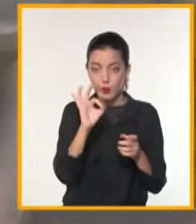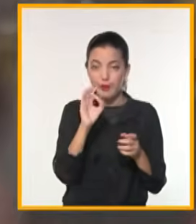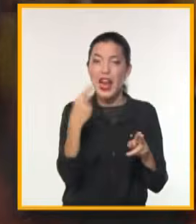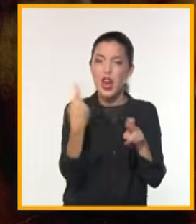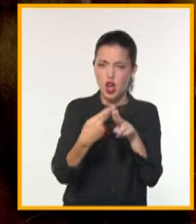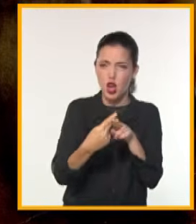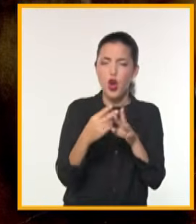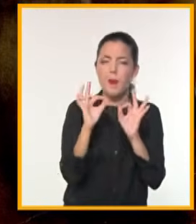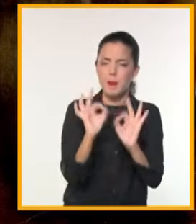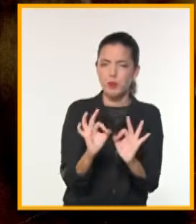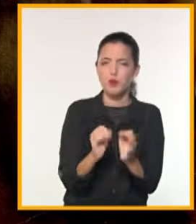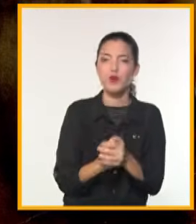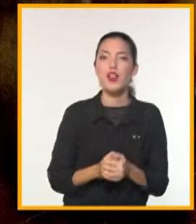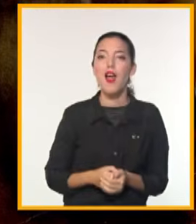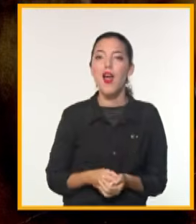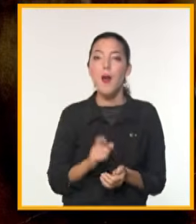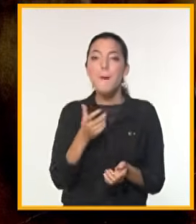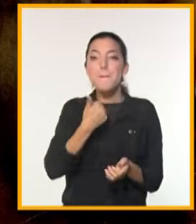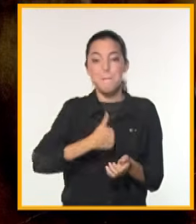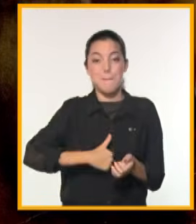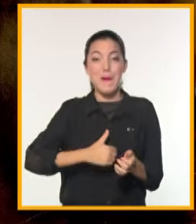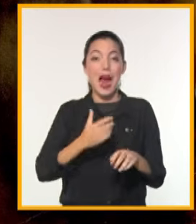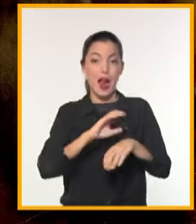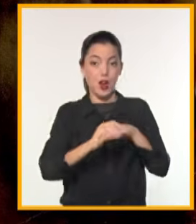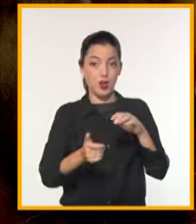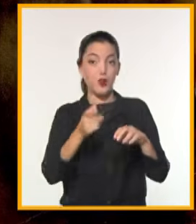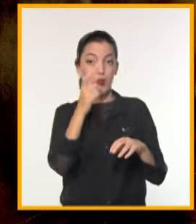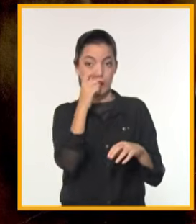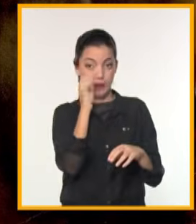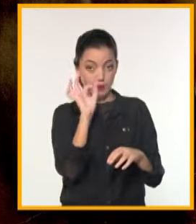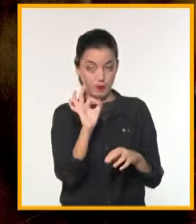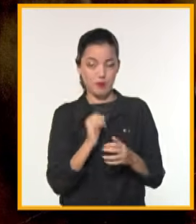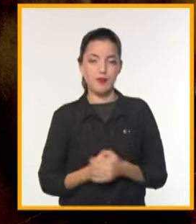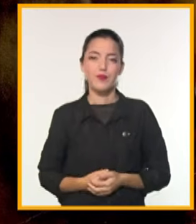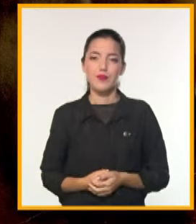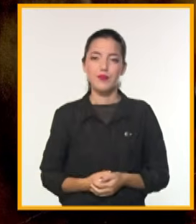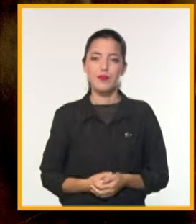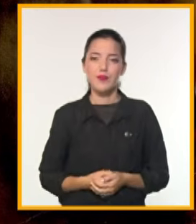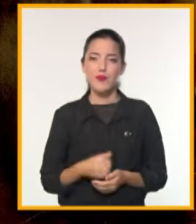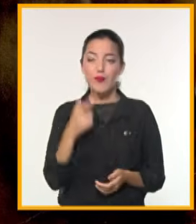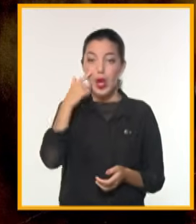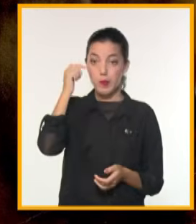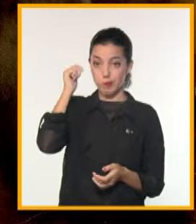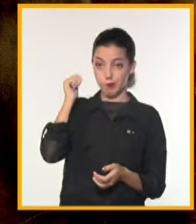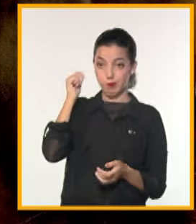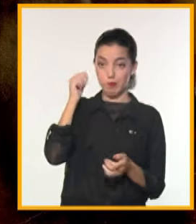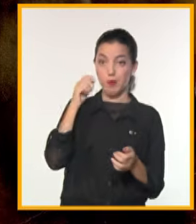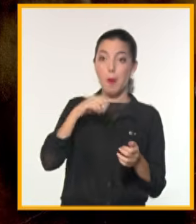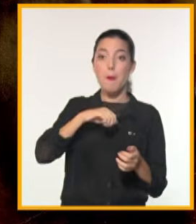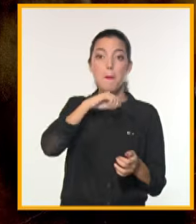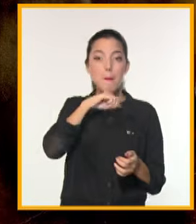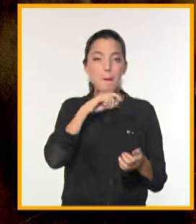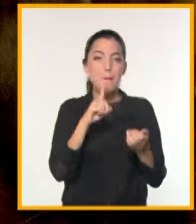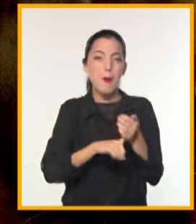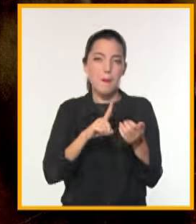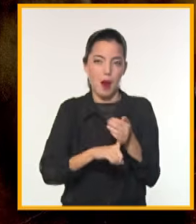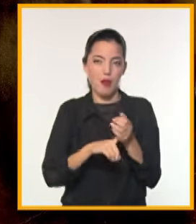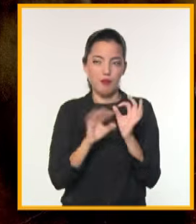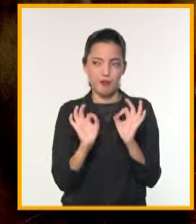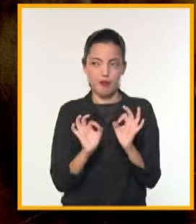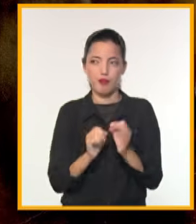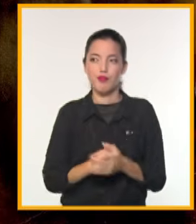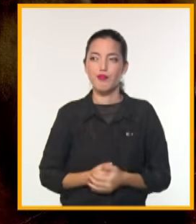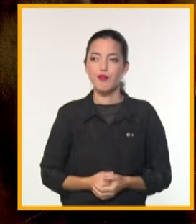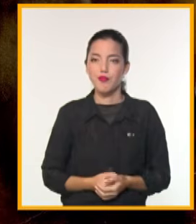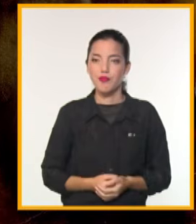padre era... son ellos. Esos son, mi papá y mi mamá de jóvenes en 1942. No voy a decir, pero